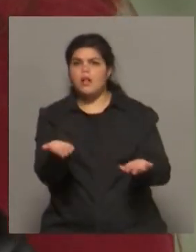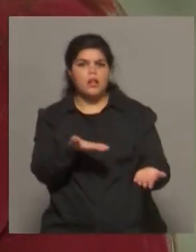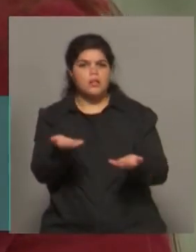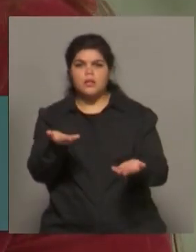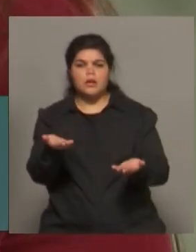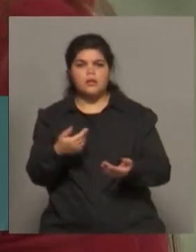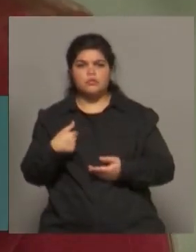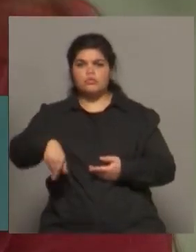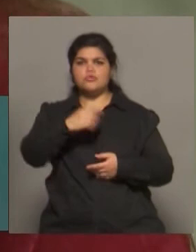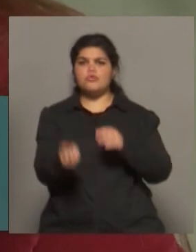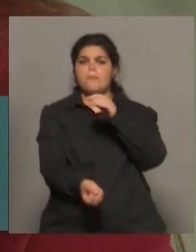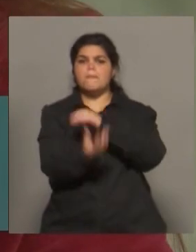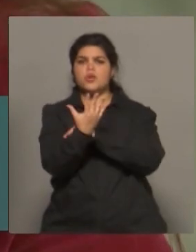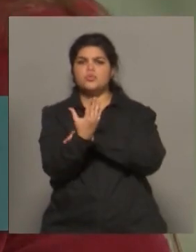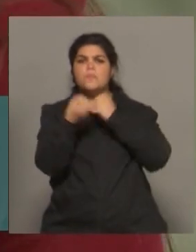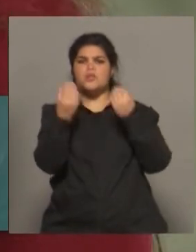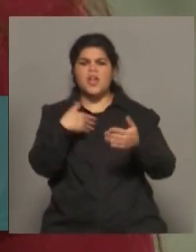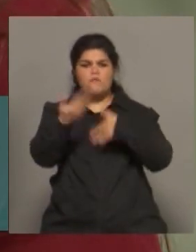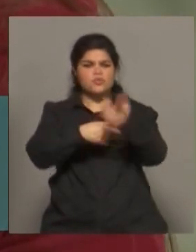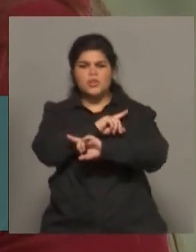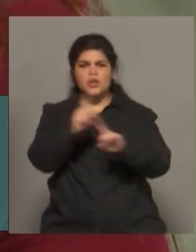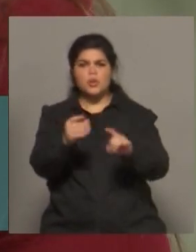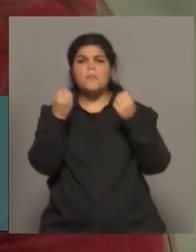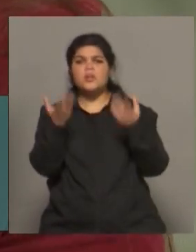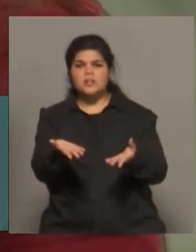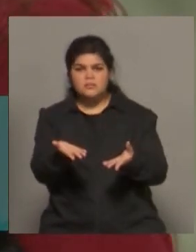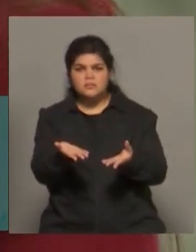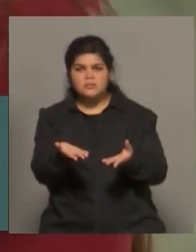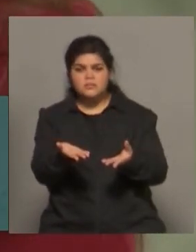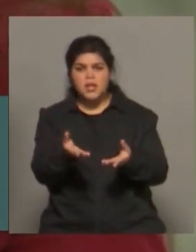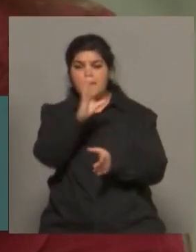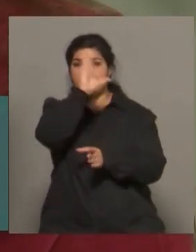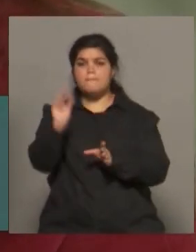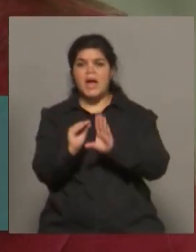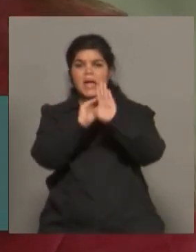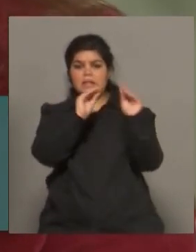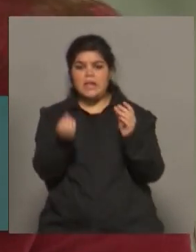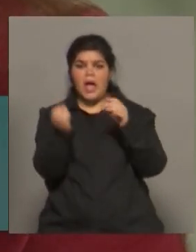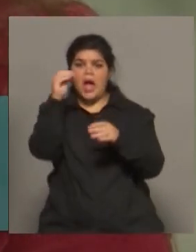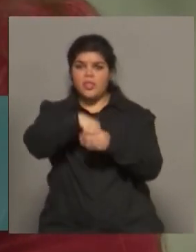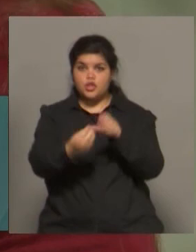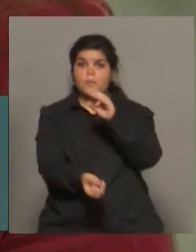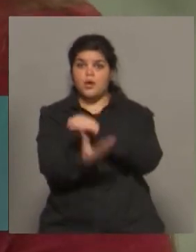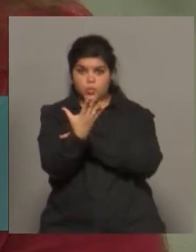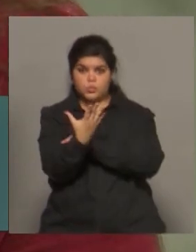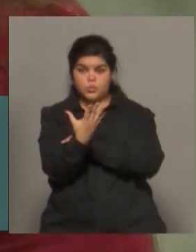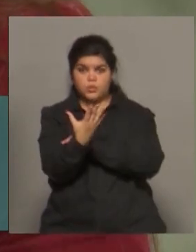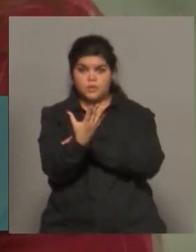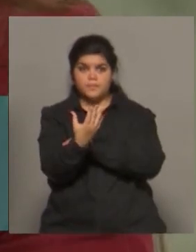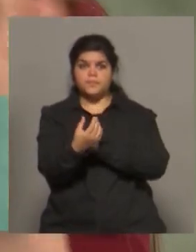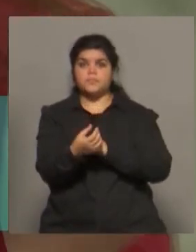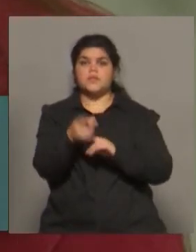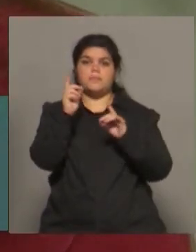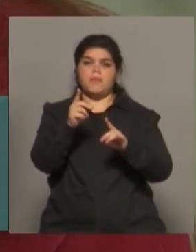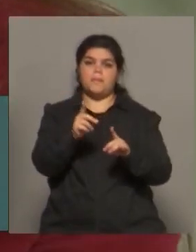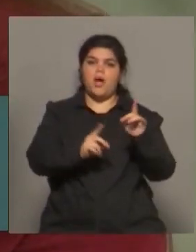como Mercosur no funcionamos? Porque cada uno de los países que lo integran, ya sean